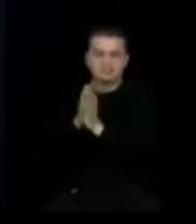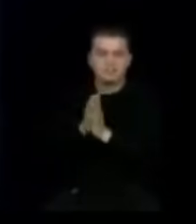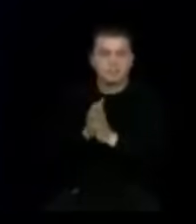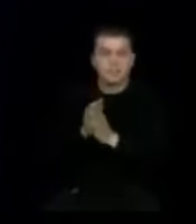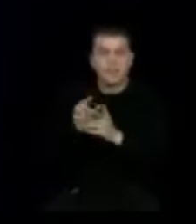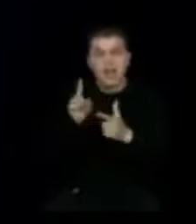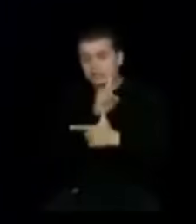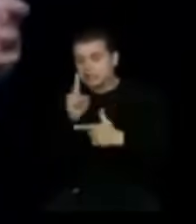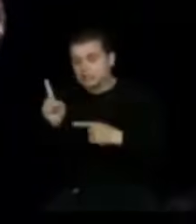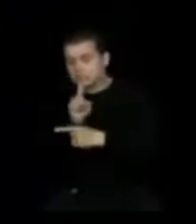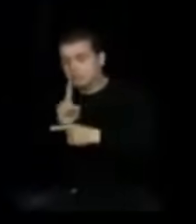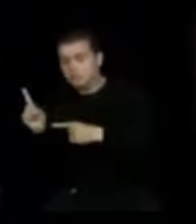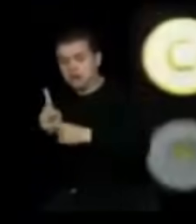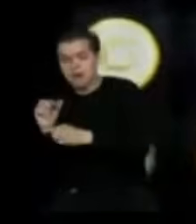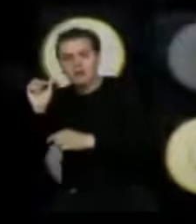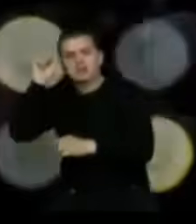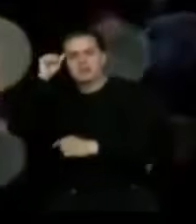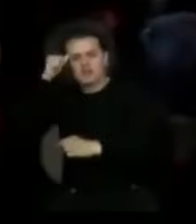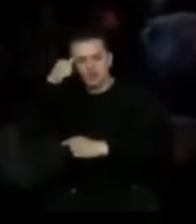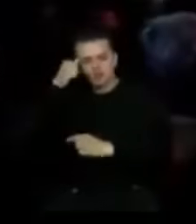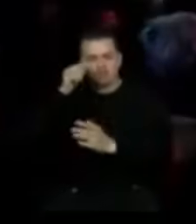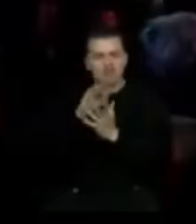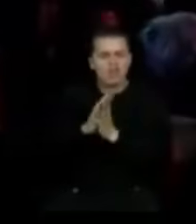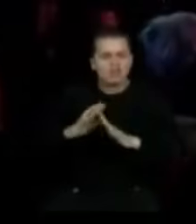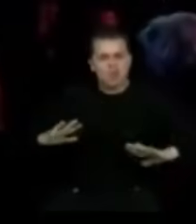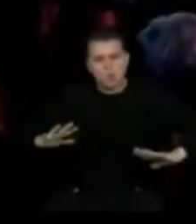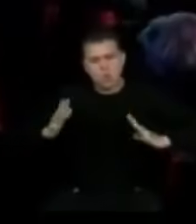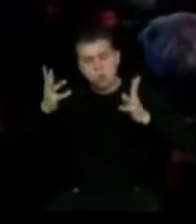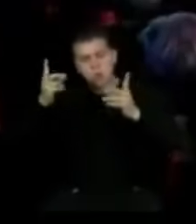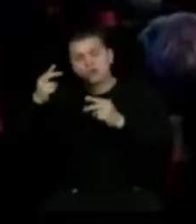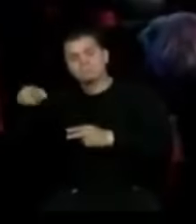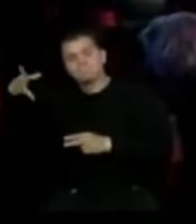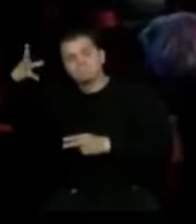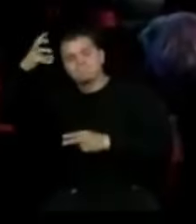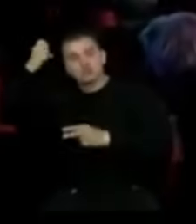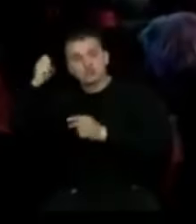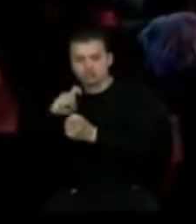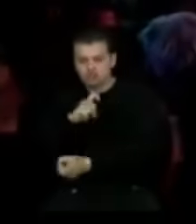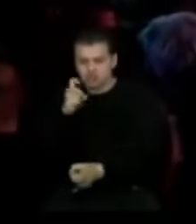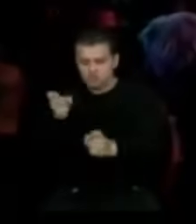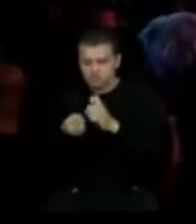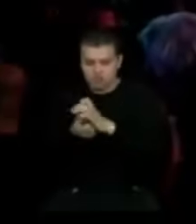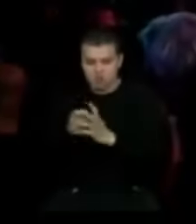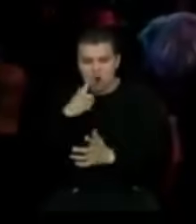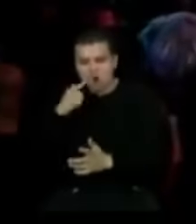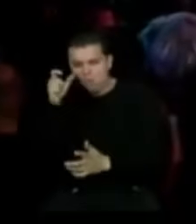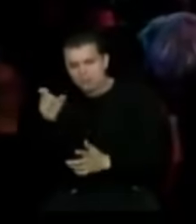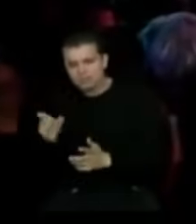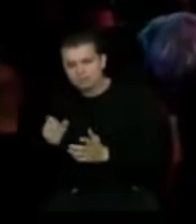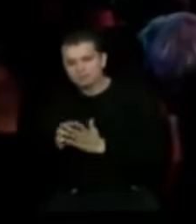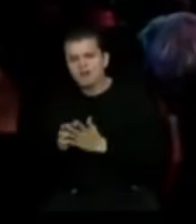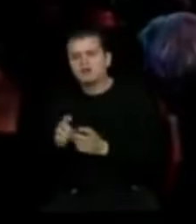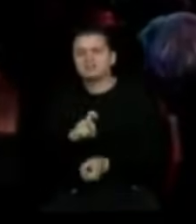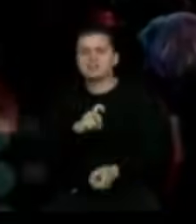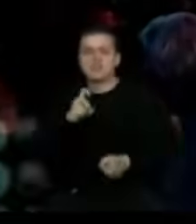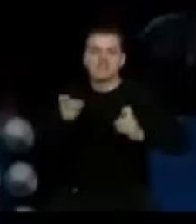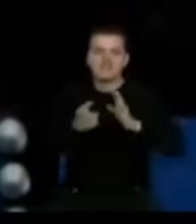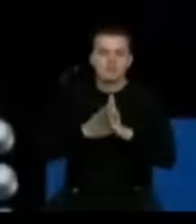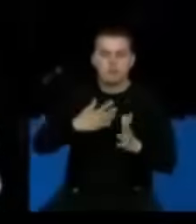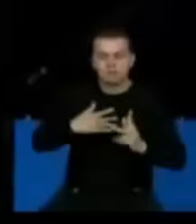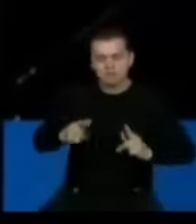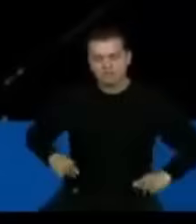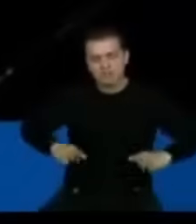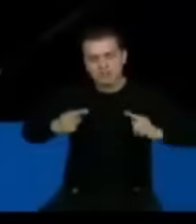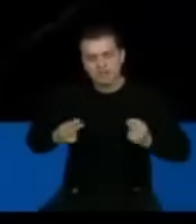evento histórico que transformó la humanidad, pero más importante, transformó mi vida y